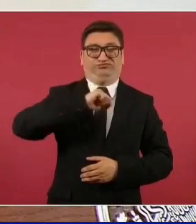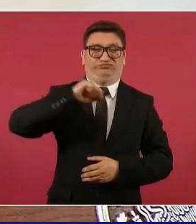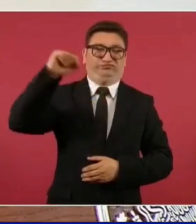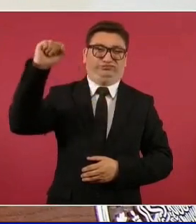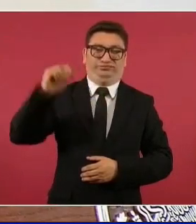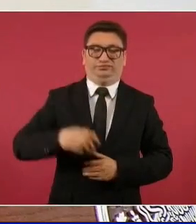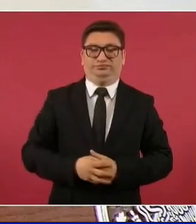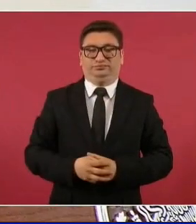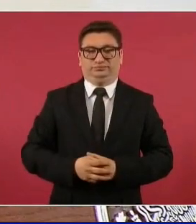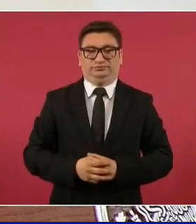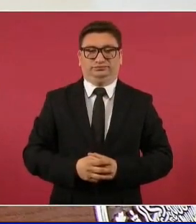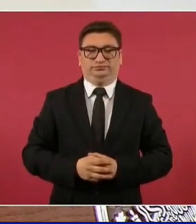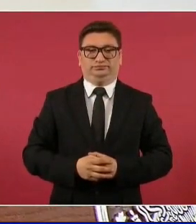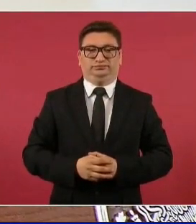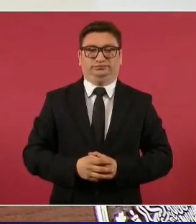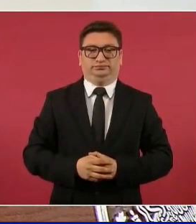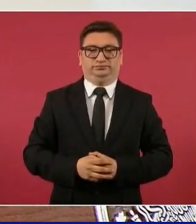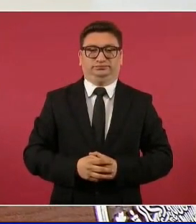disparada,